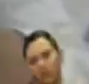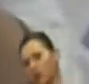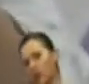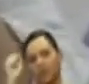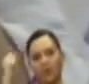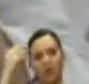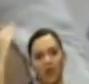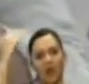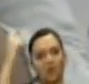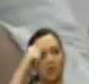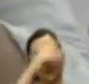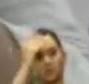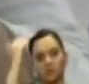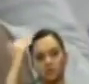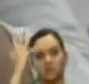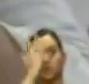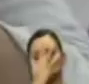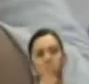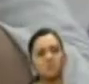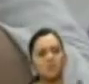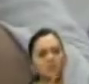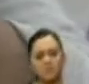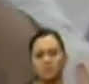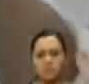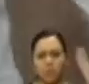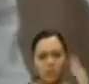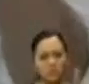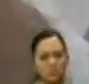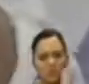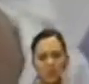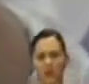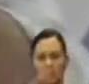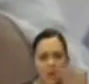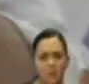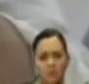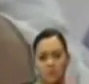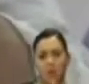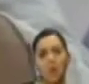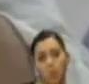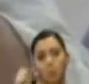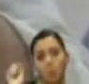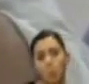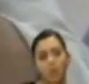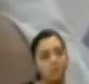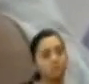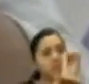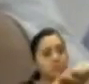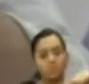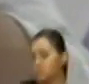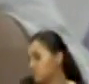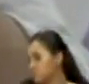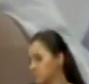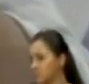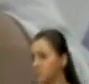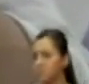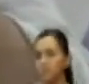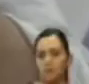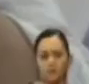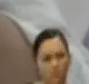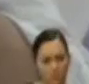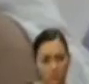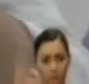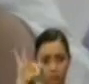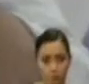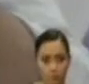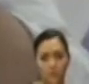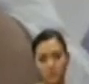responsablemente. Pero este es caldo de cultivo para politiqueros. Para mí lo más fácil sería ver para otro lado. Pero no nos eligieron para cruzarnos de brazos. No nos